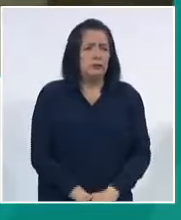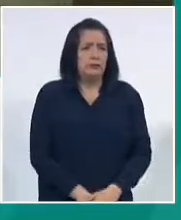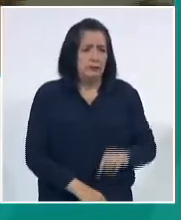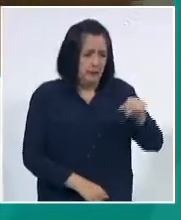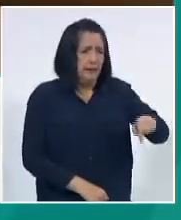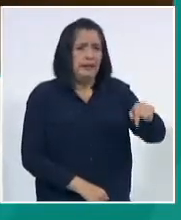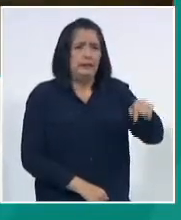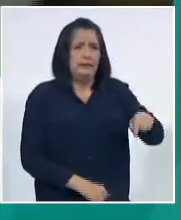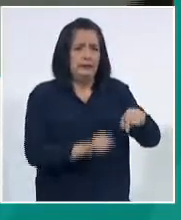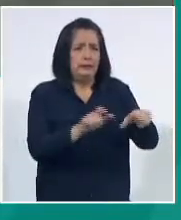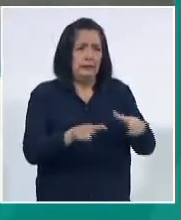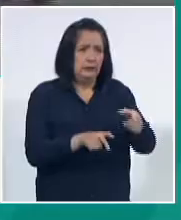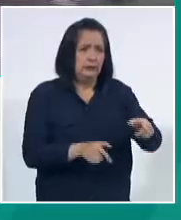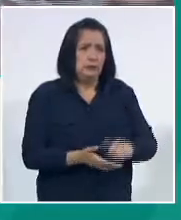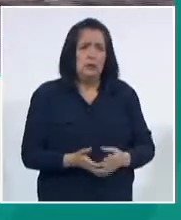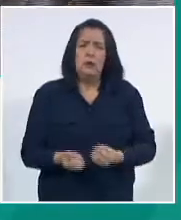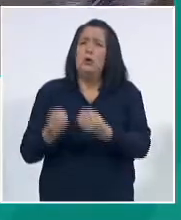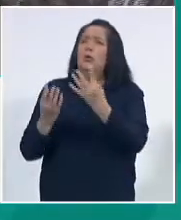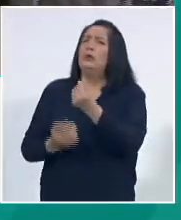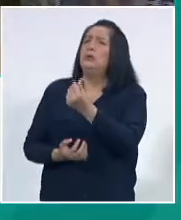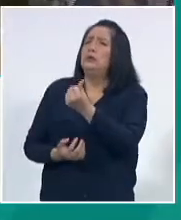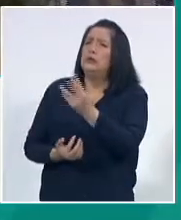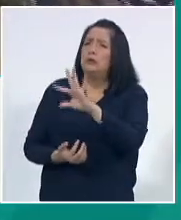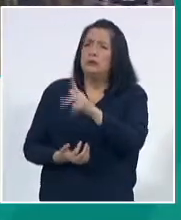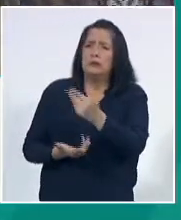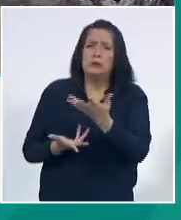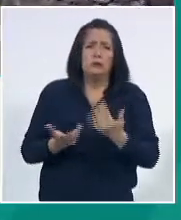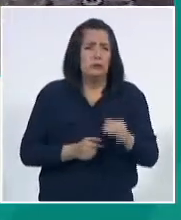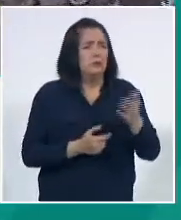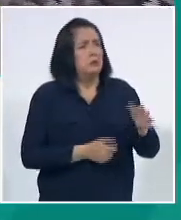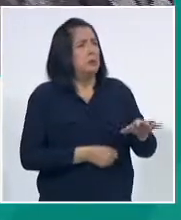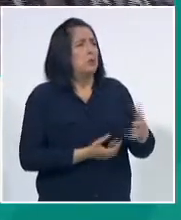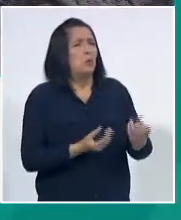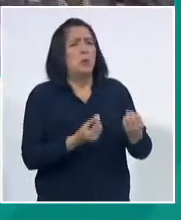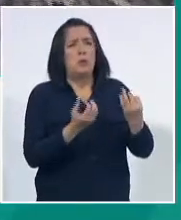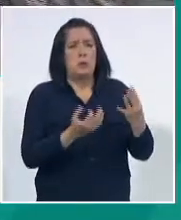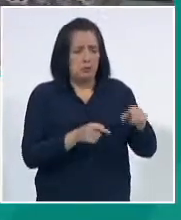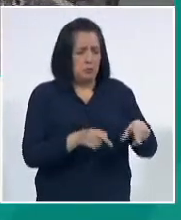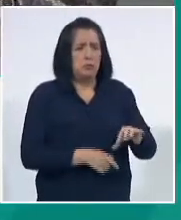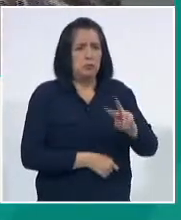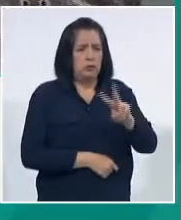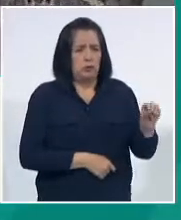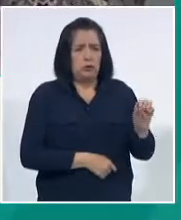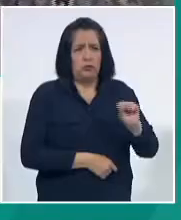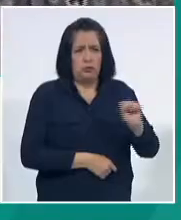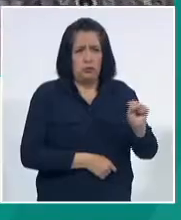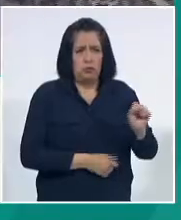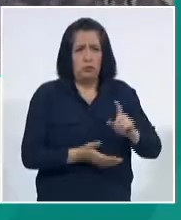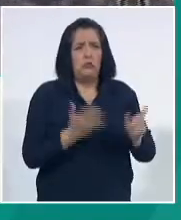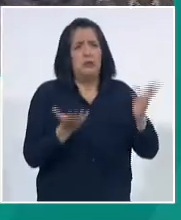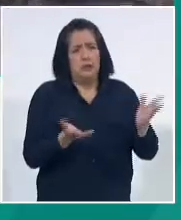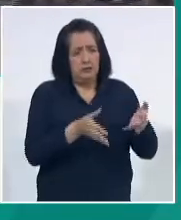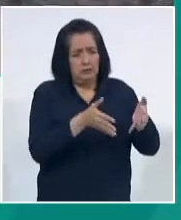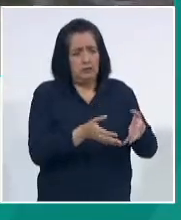Aquí. ¿A cuánto asciende el monto de lo robado? Acá está. Se llevaron acá 200 soles que dejamos de sencillo para el día